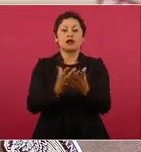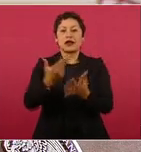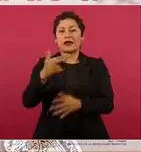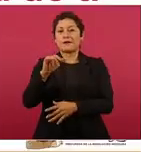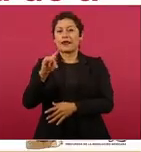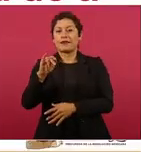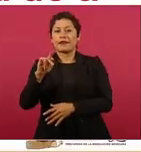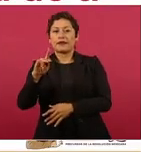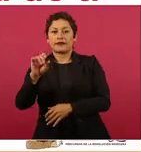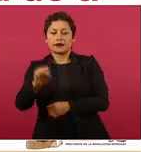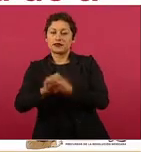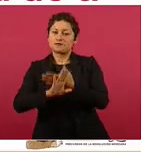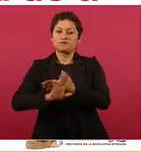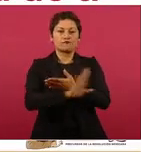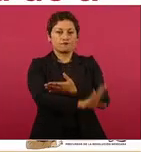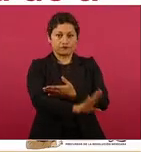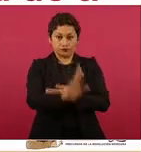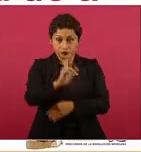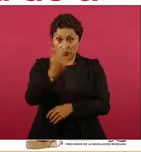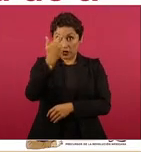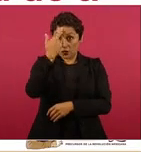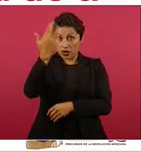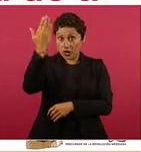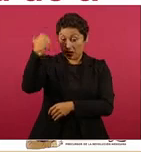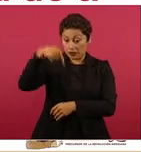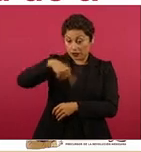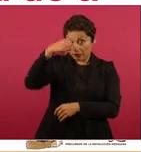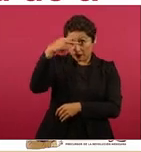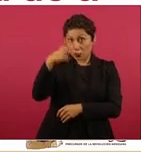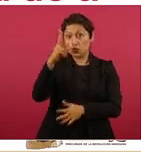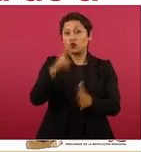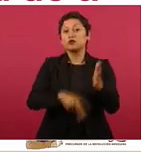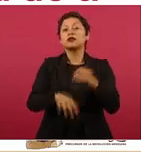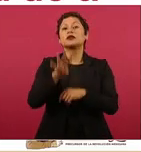recordamos que en México desde 2019